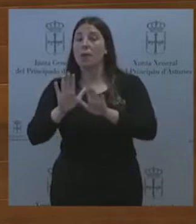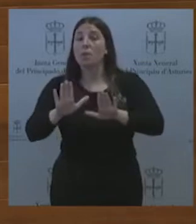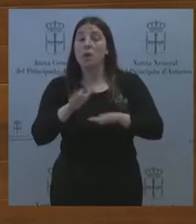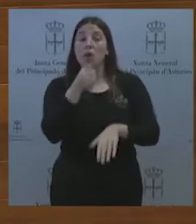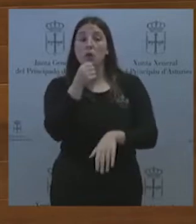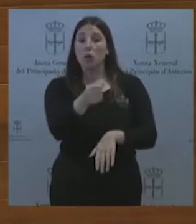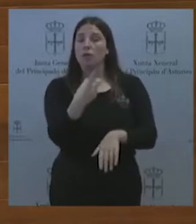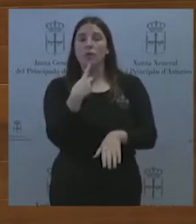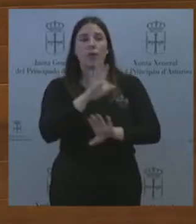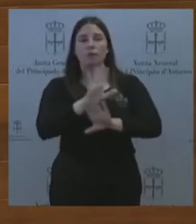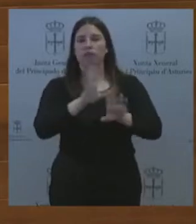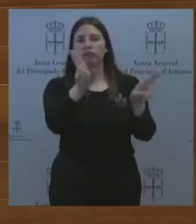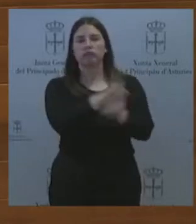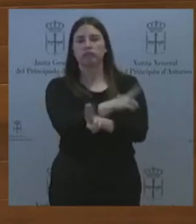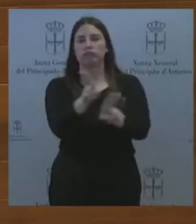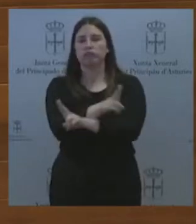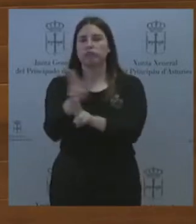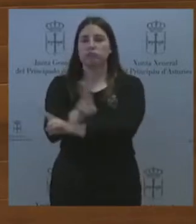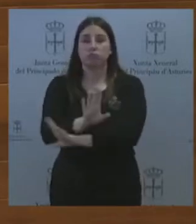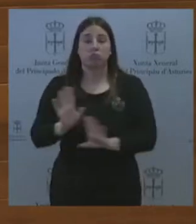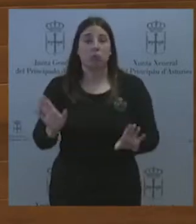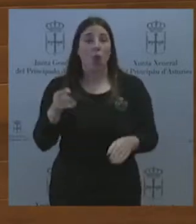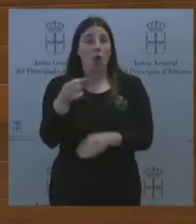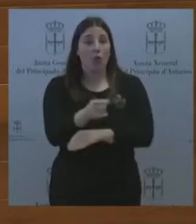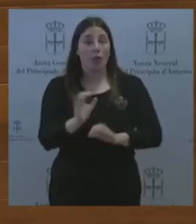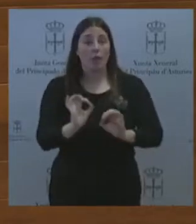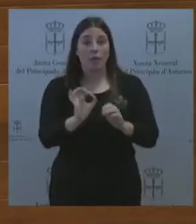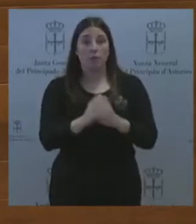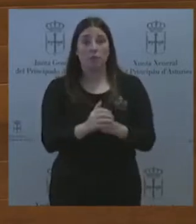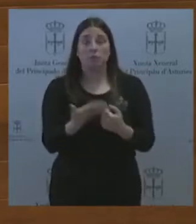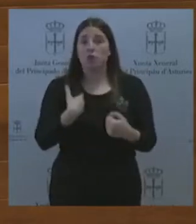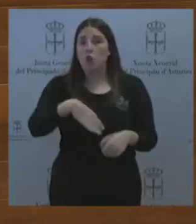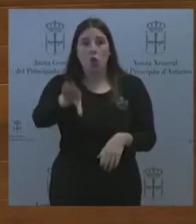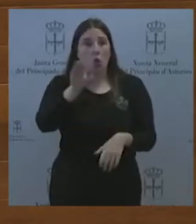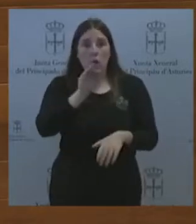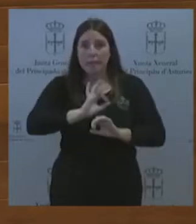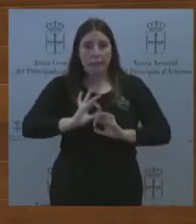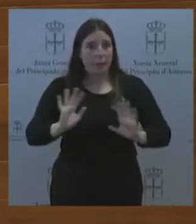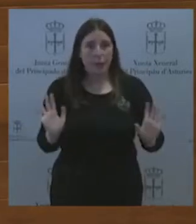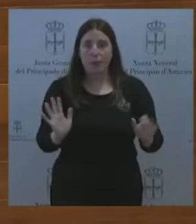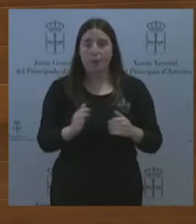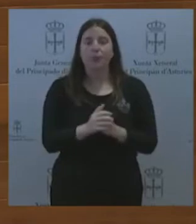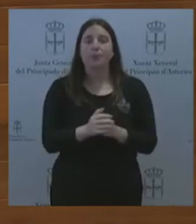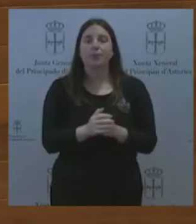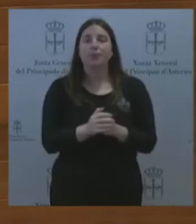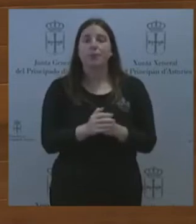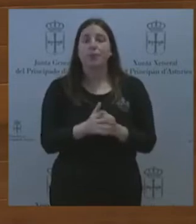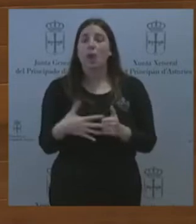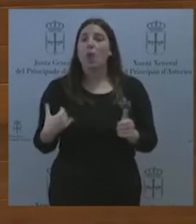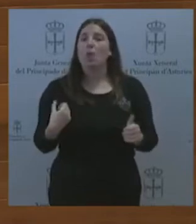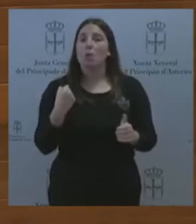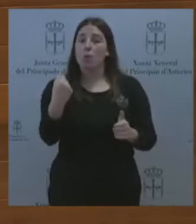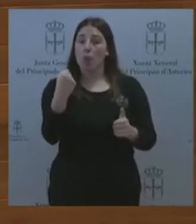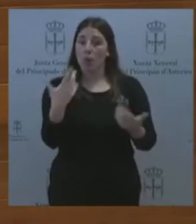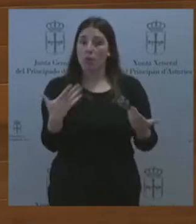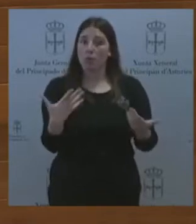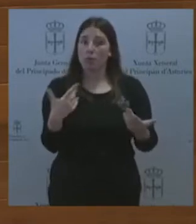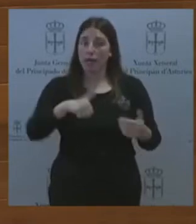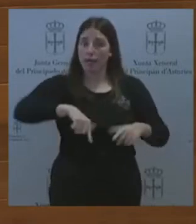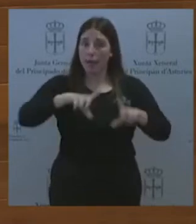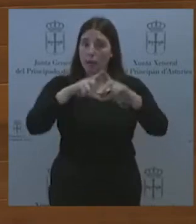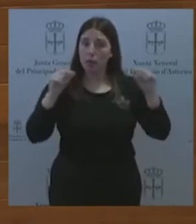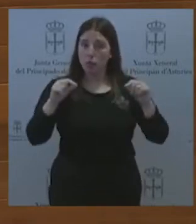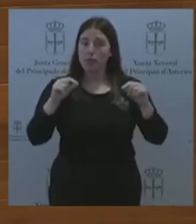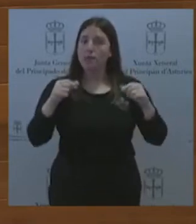desmantelamiento. Incomprensible, señorías. Recuperar la soberanía energética de Asturias debería ser un objetivo